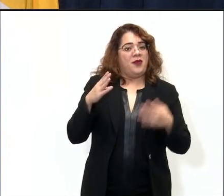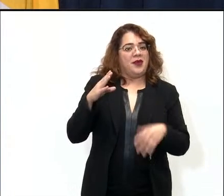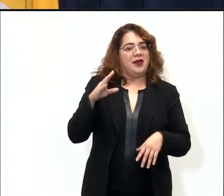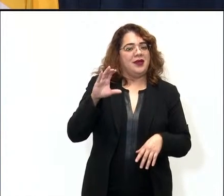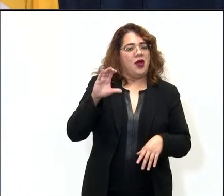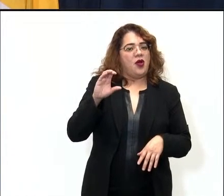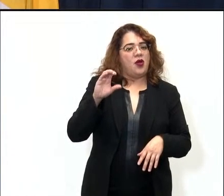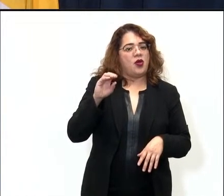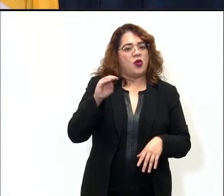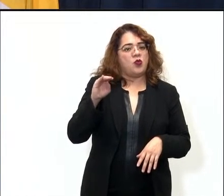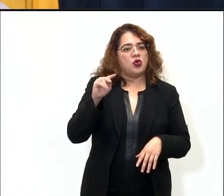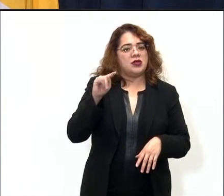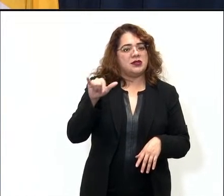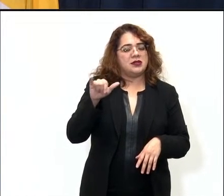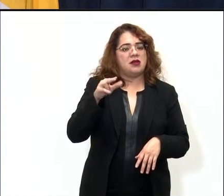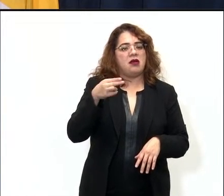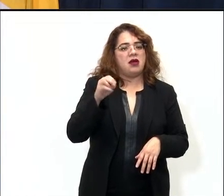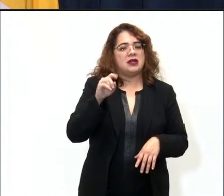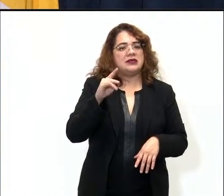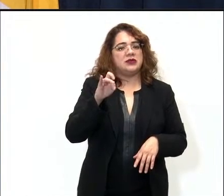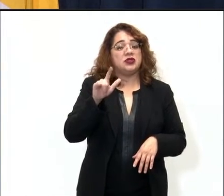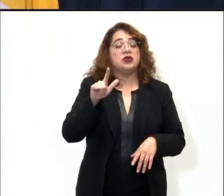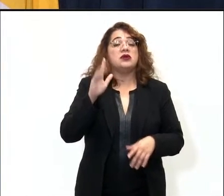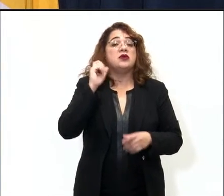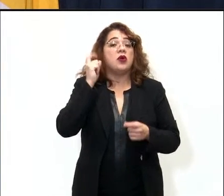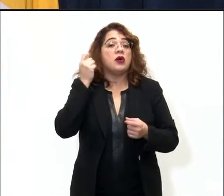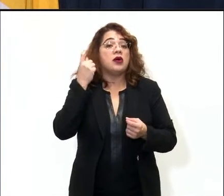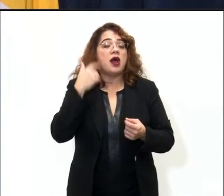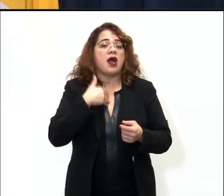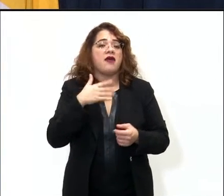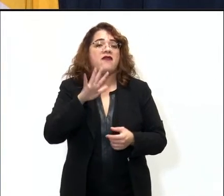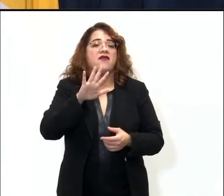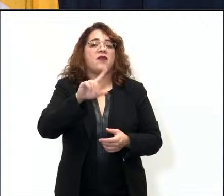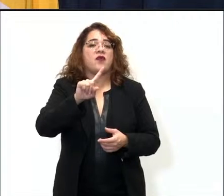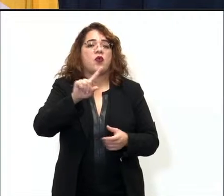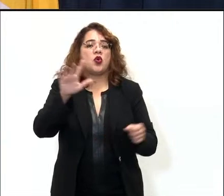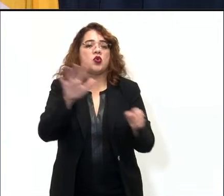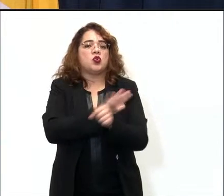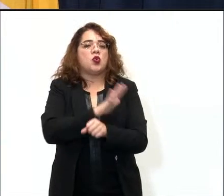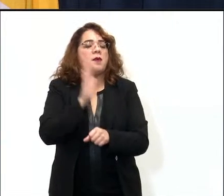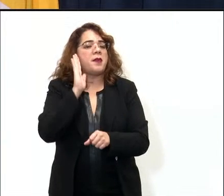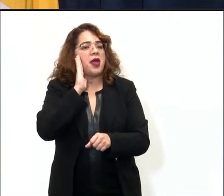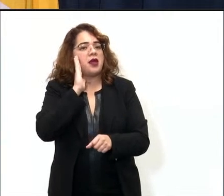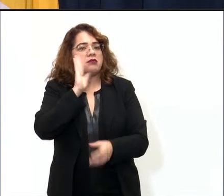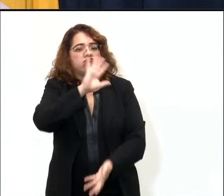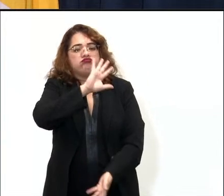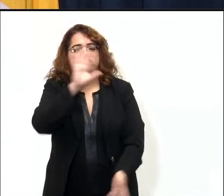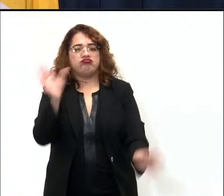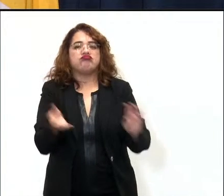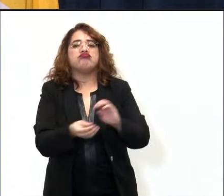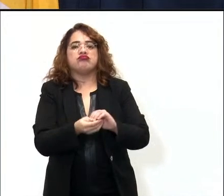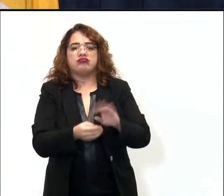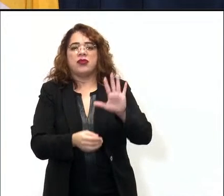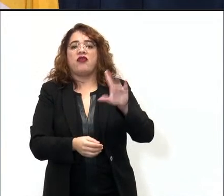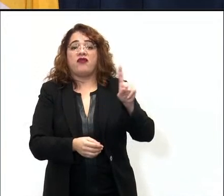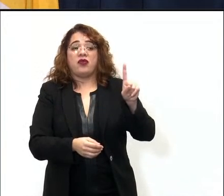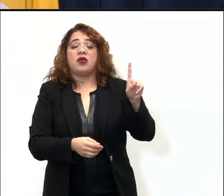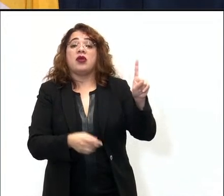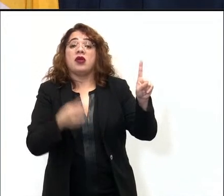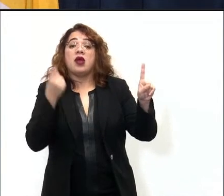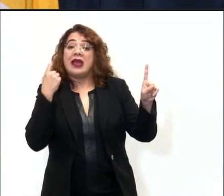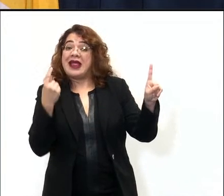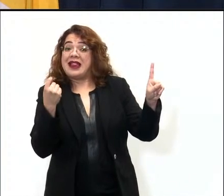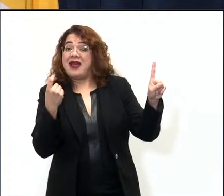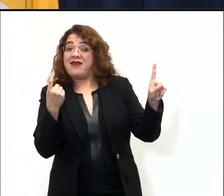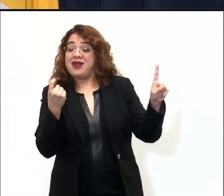Hospital. Este hospital ofrecerá un total de 51 camillas, 11 de las cuales son de